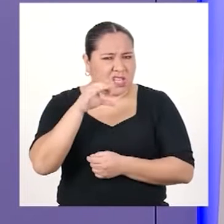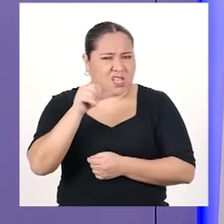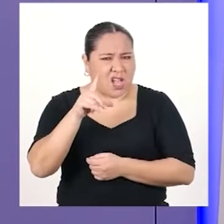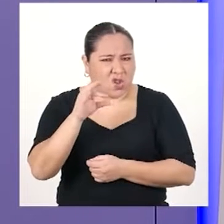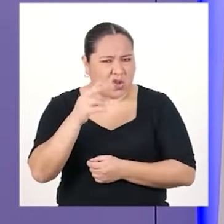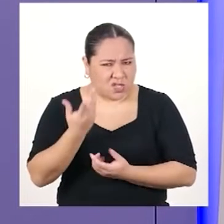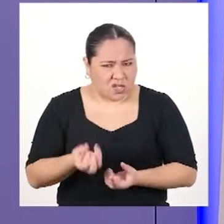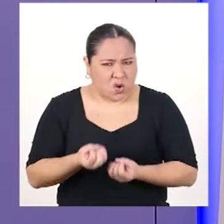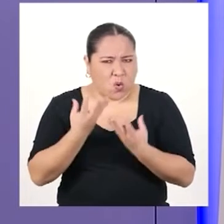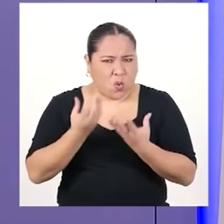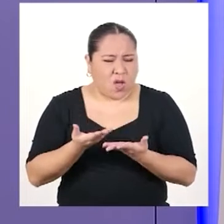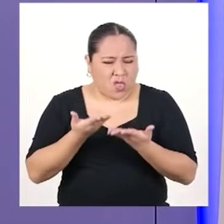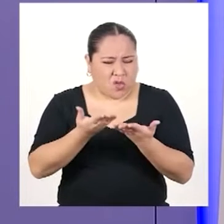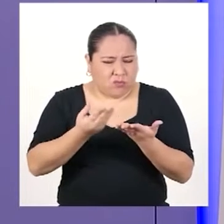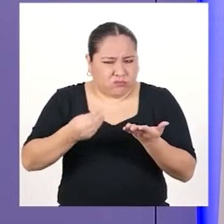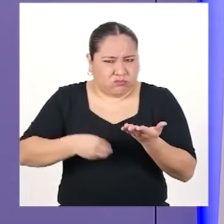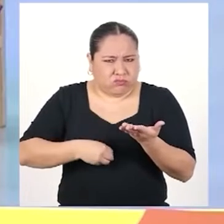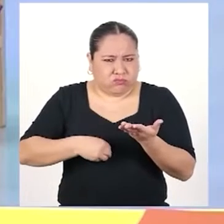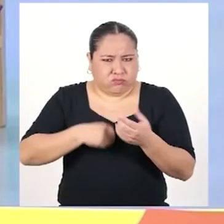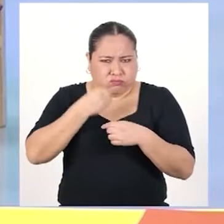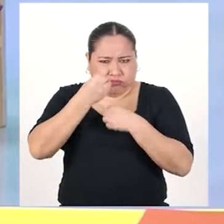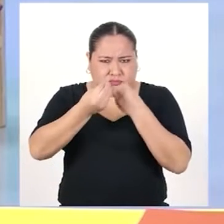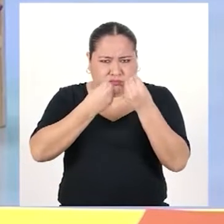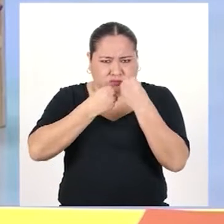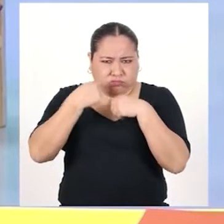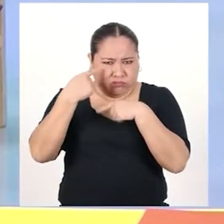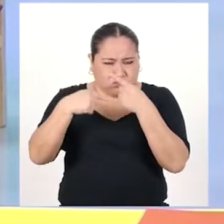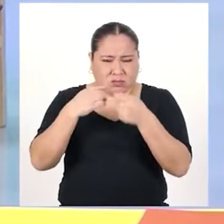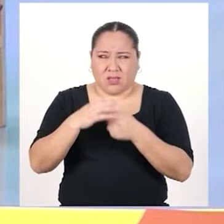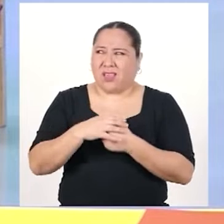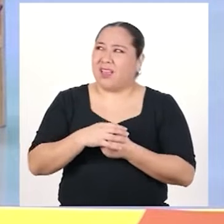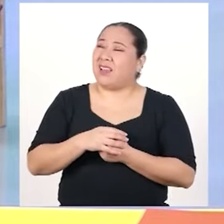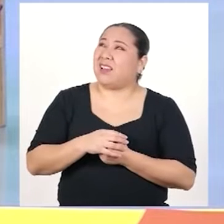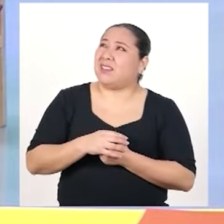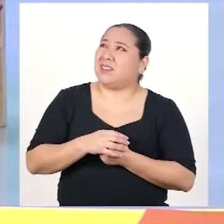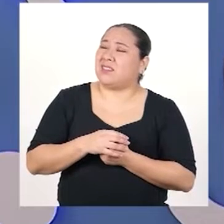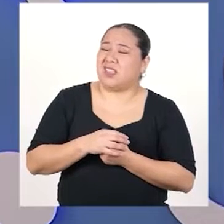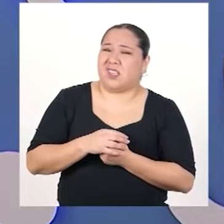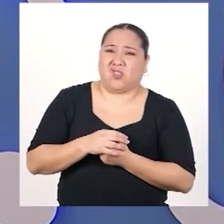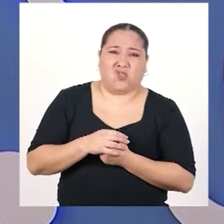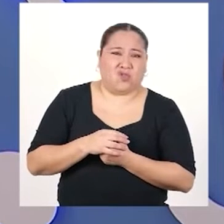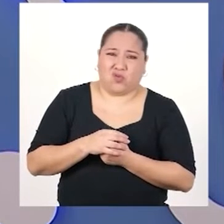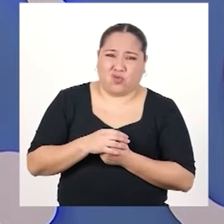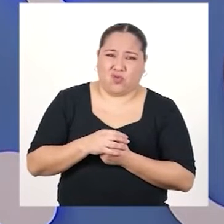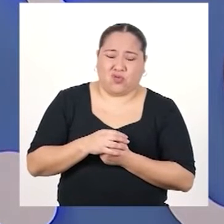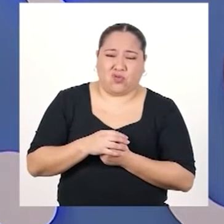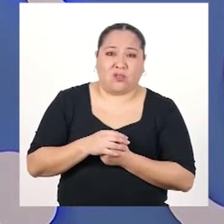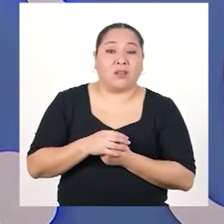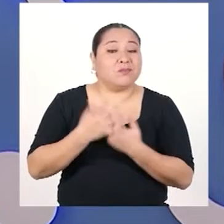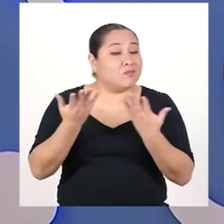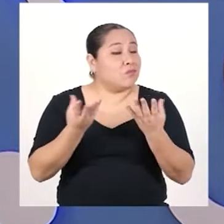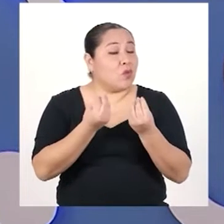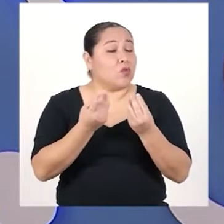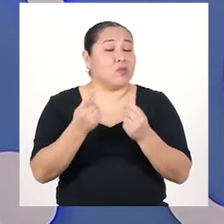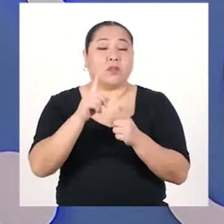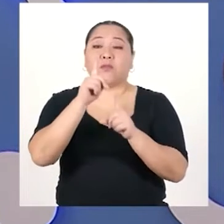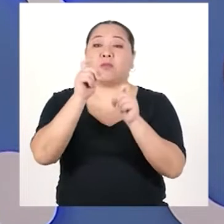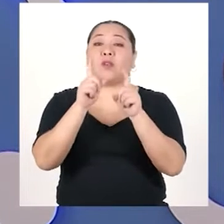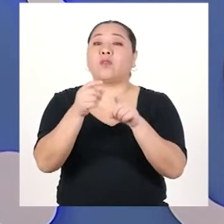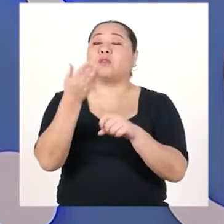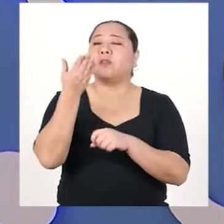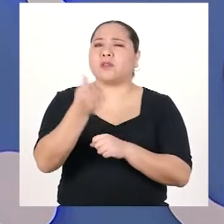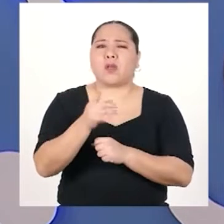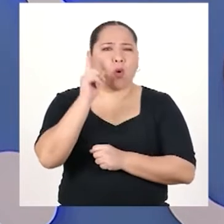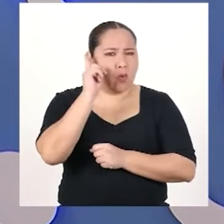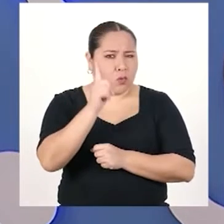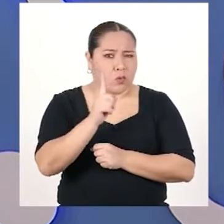cuánto aportan a tu ingesta diaria? No. podríamos hacernos muchas preguntas al respecto.